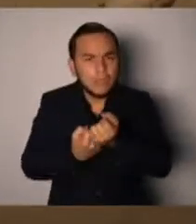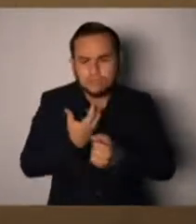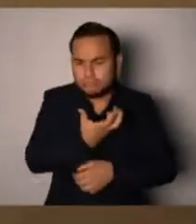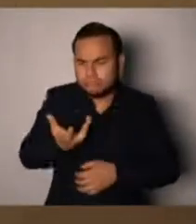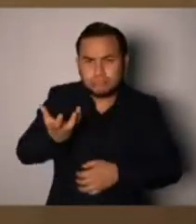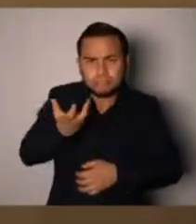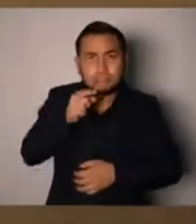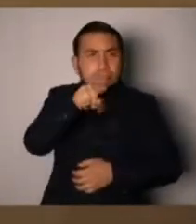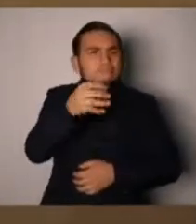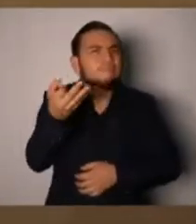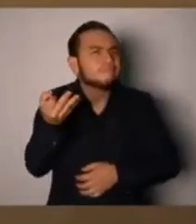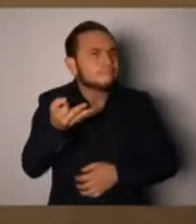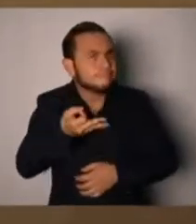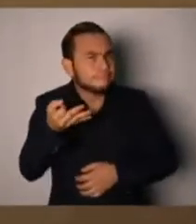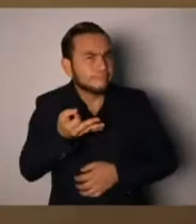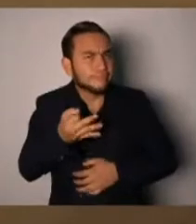podamos